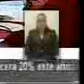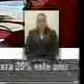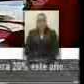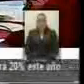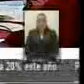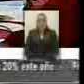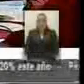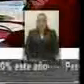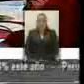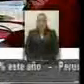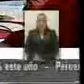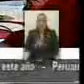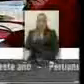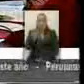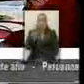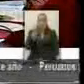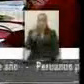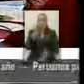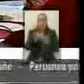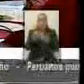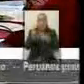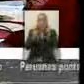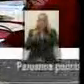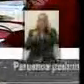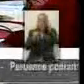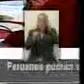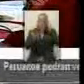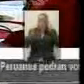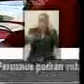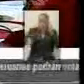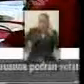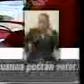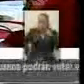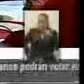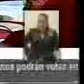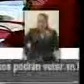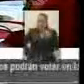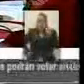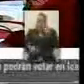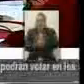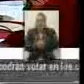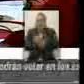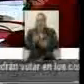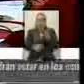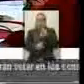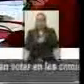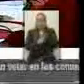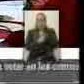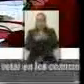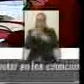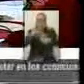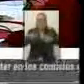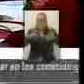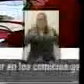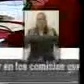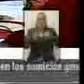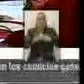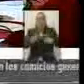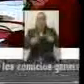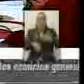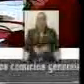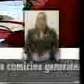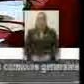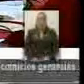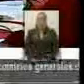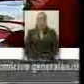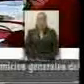que esos $340 millones que se han metido al bolsillo por la diferencia entre quien produce y quien comercializa,